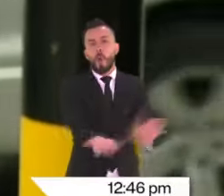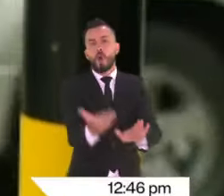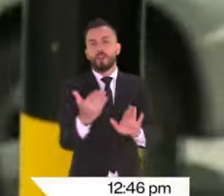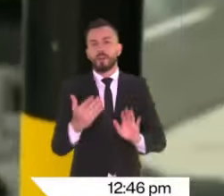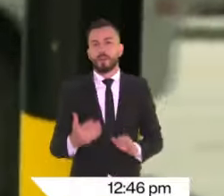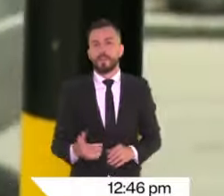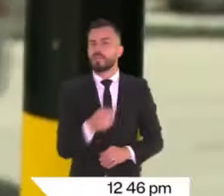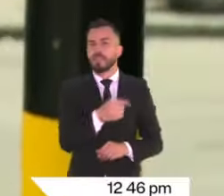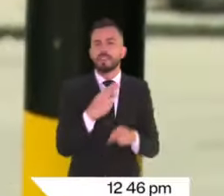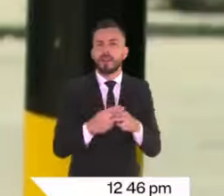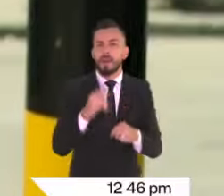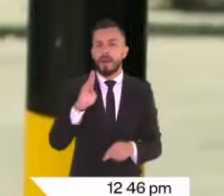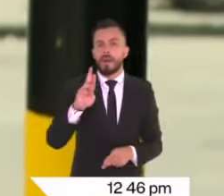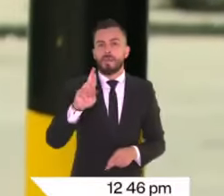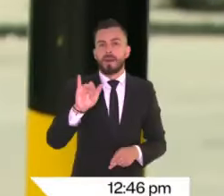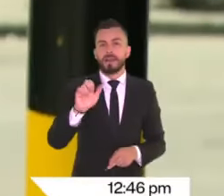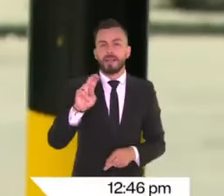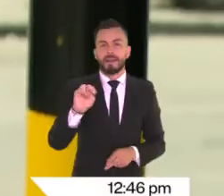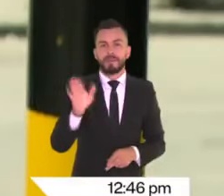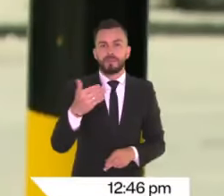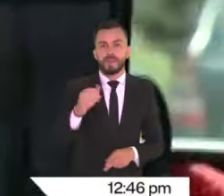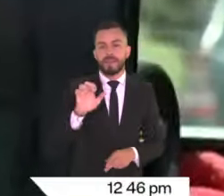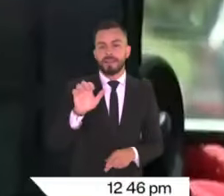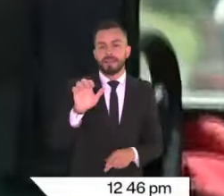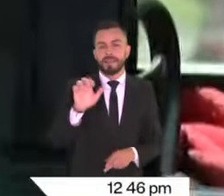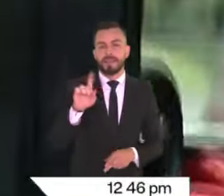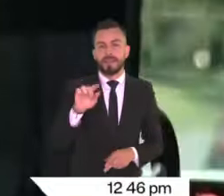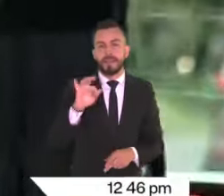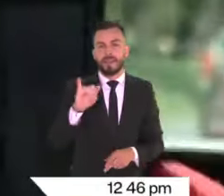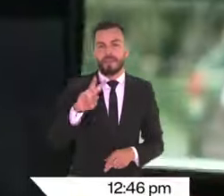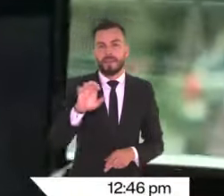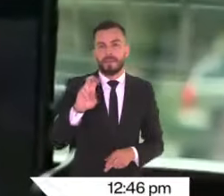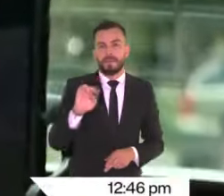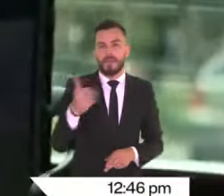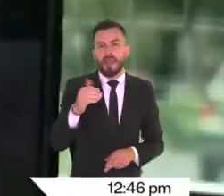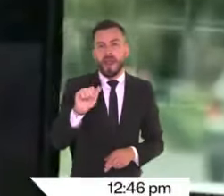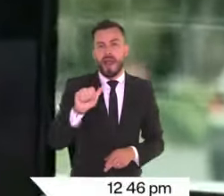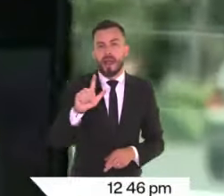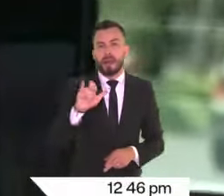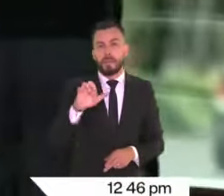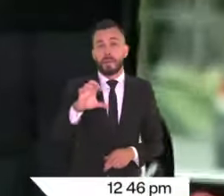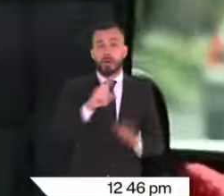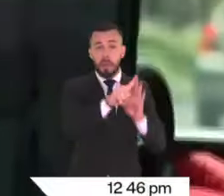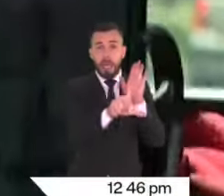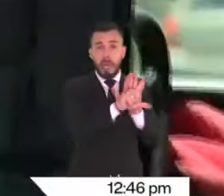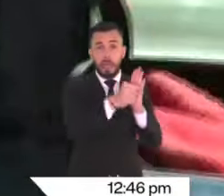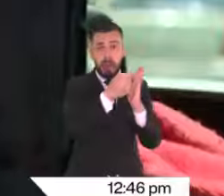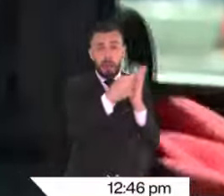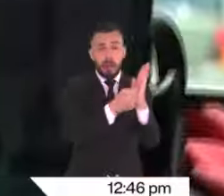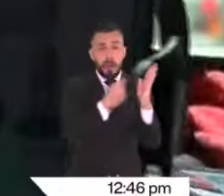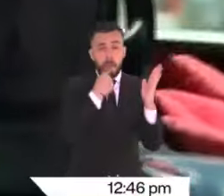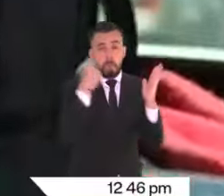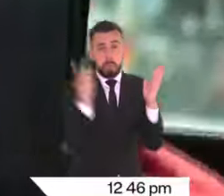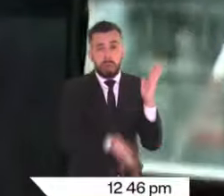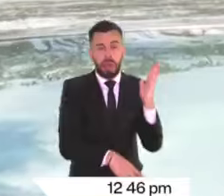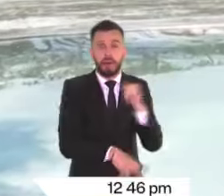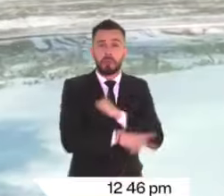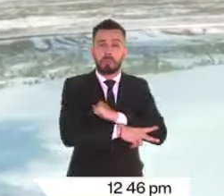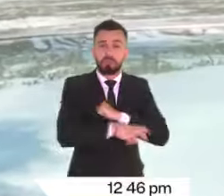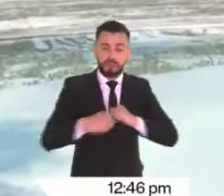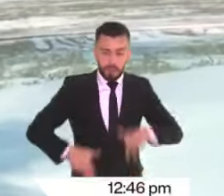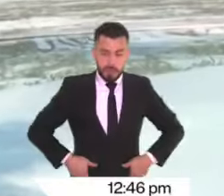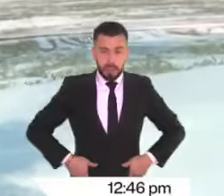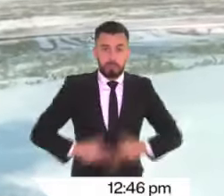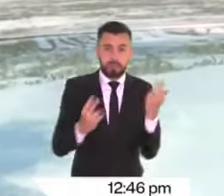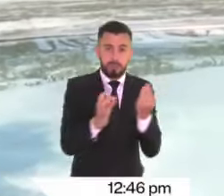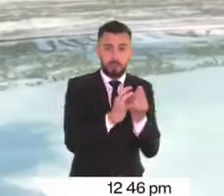al nombre de Brian Steven Alipio, de 30 años, y contaba con 13 anotaciones por delitos como homicidio, hurto, porte y tráfico de armas, y tiene